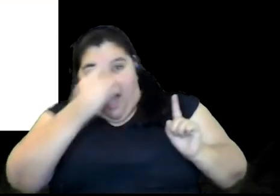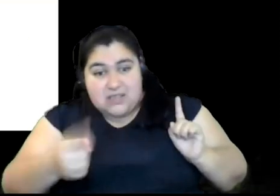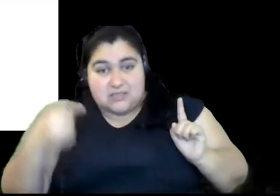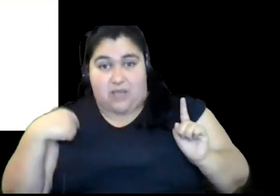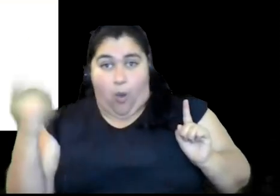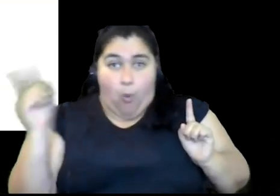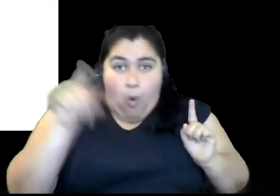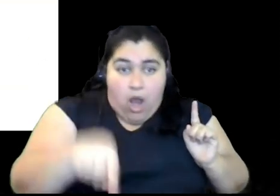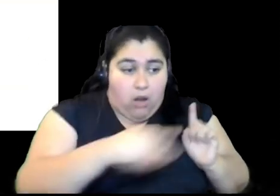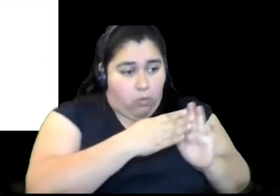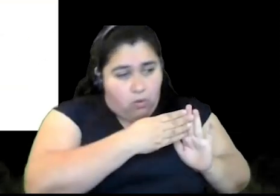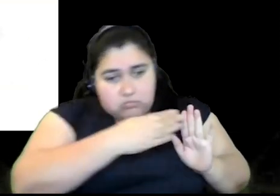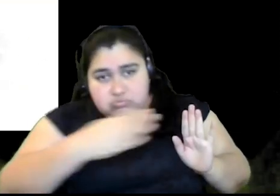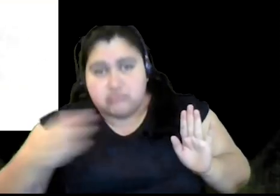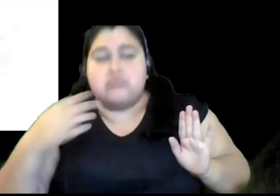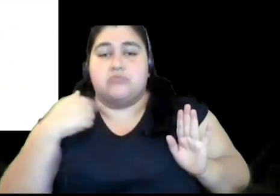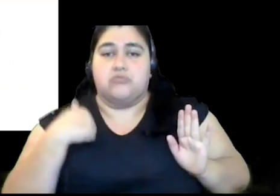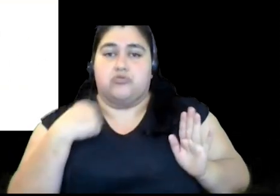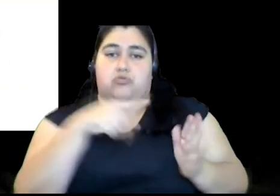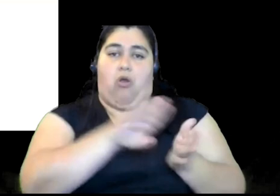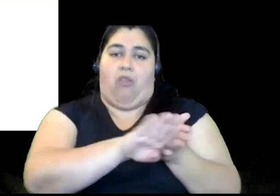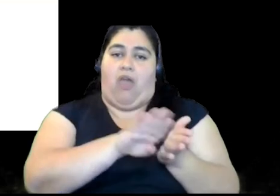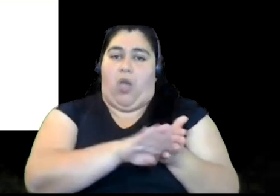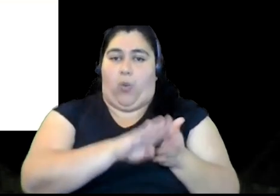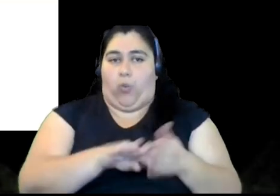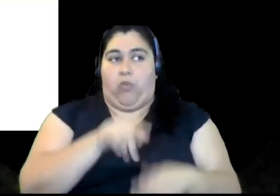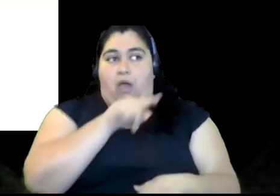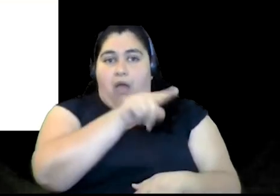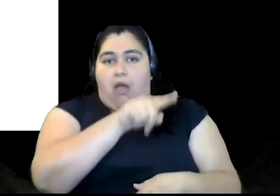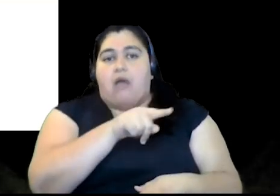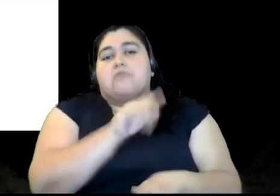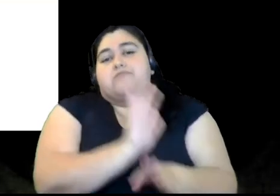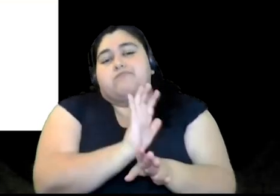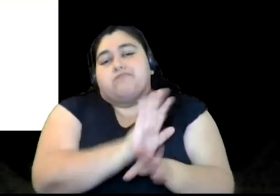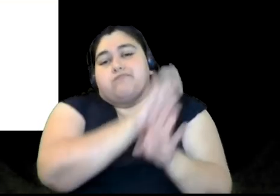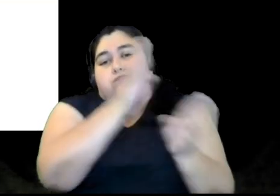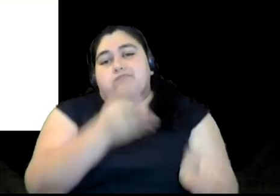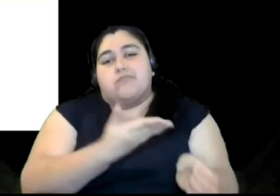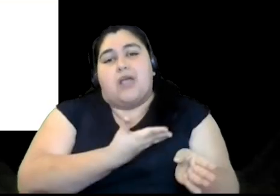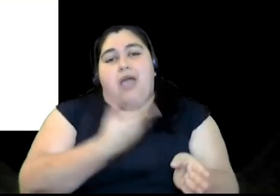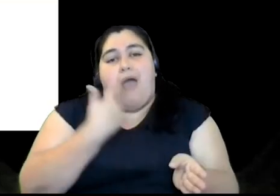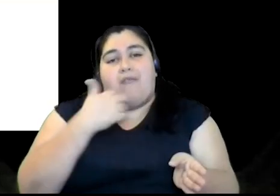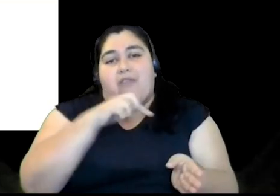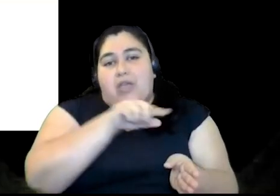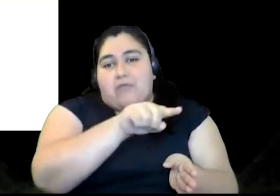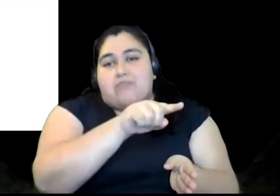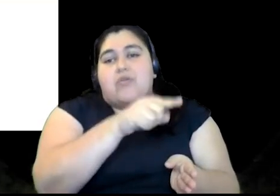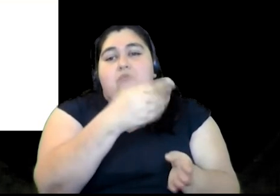Y el fisco tendría todo el derecho a determinarme deuda y a ejecutar.